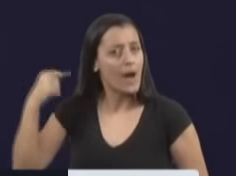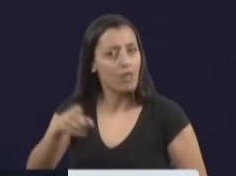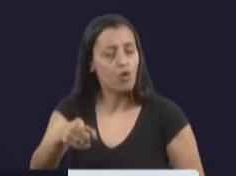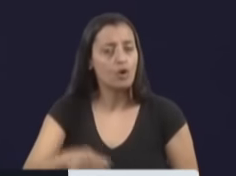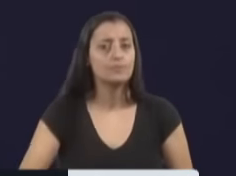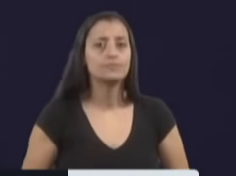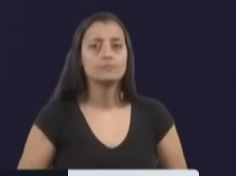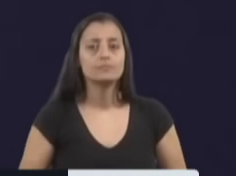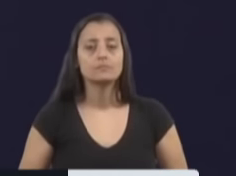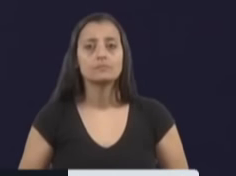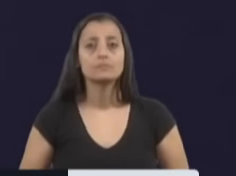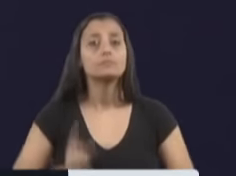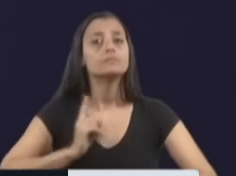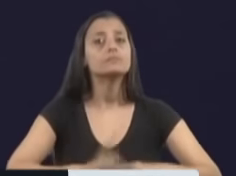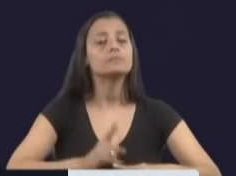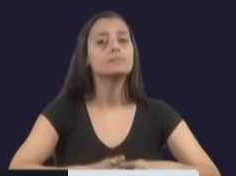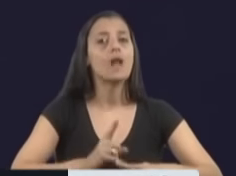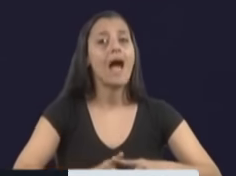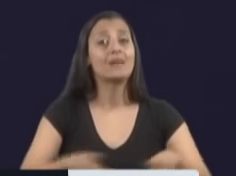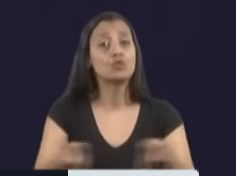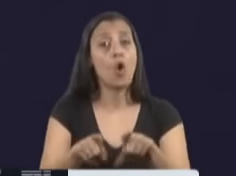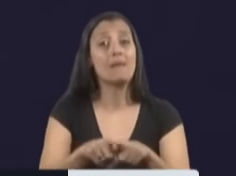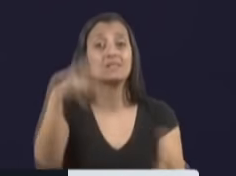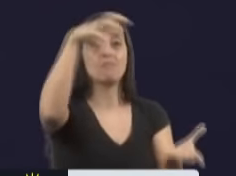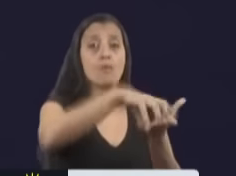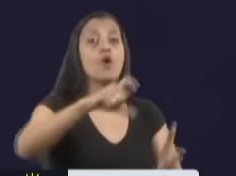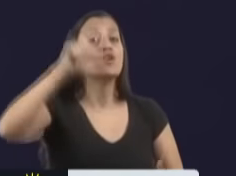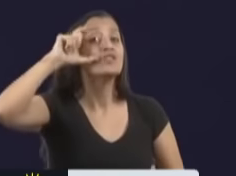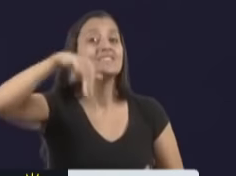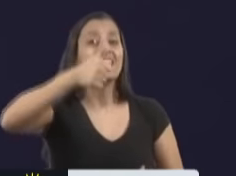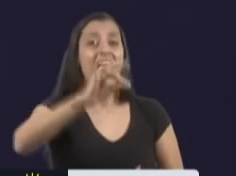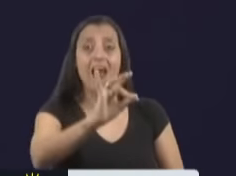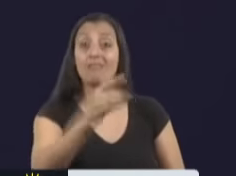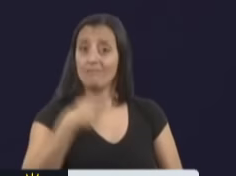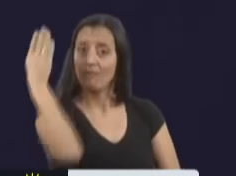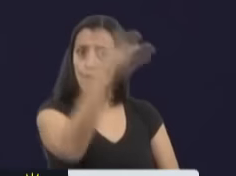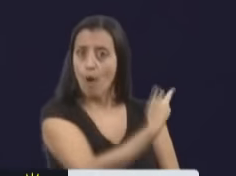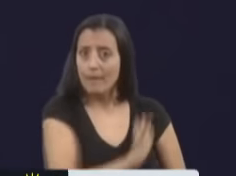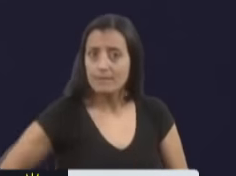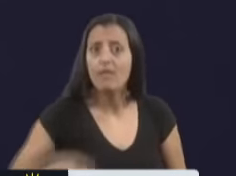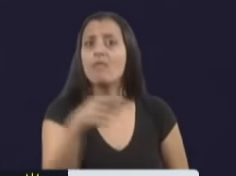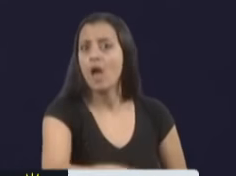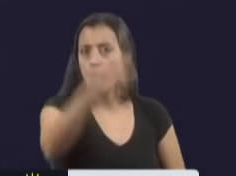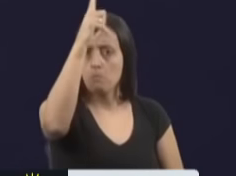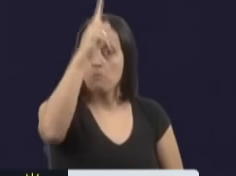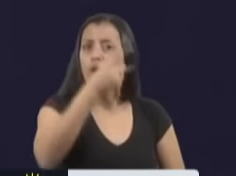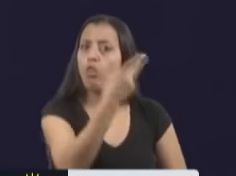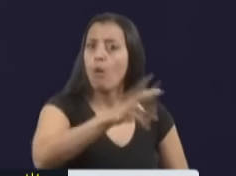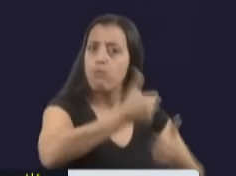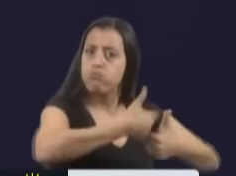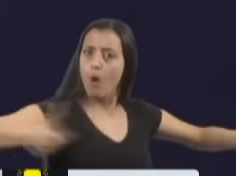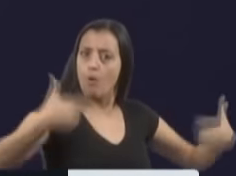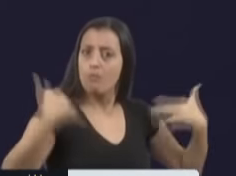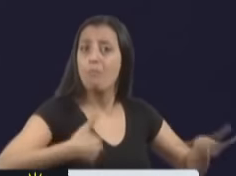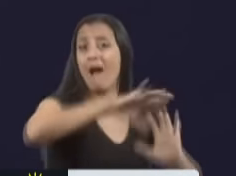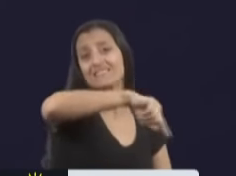el el acto en el senard donde la seguridad fue mucho mayor que en otros lugares